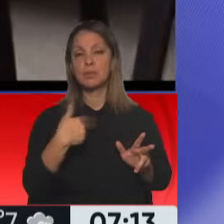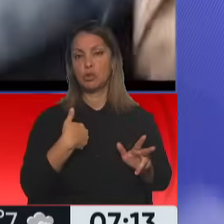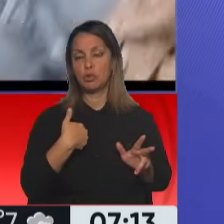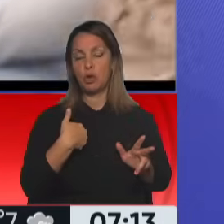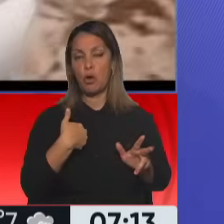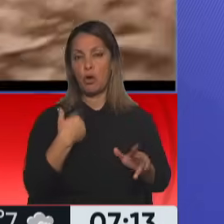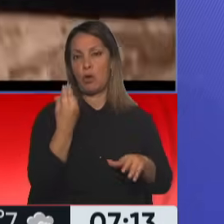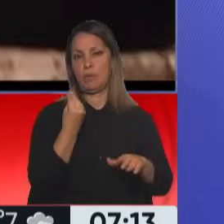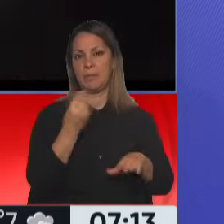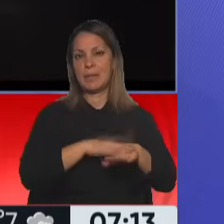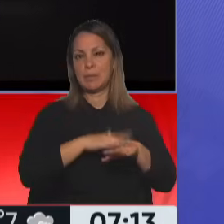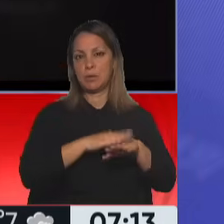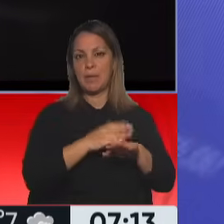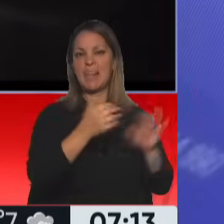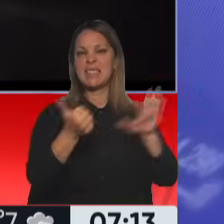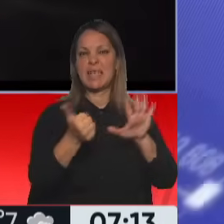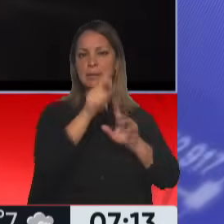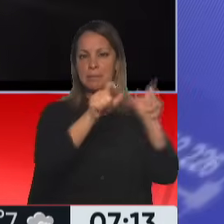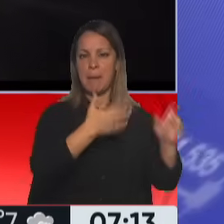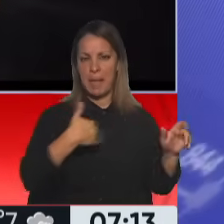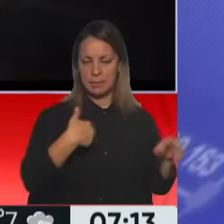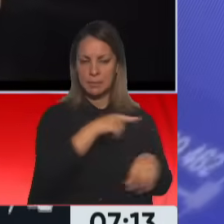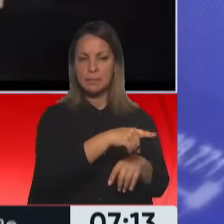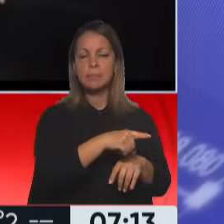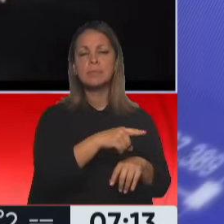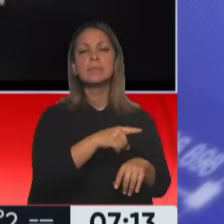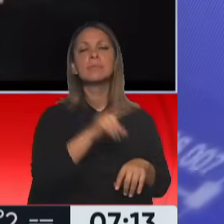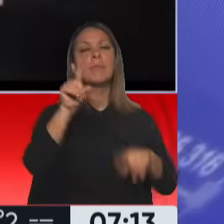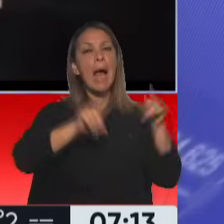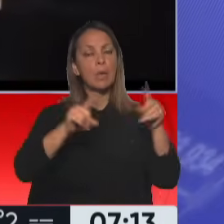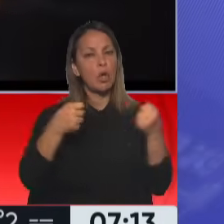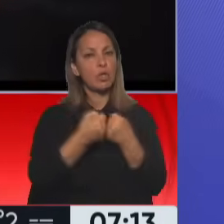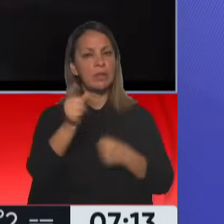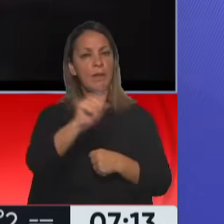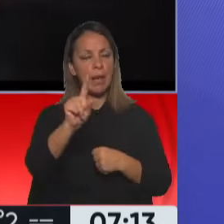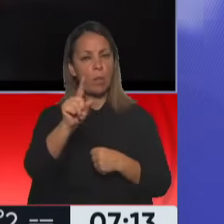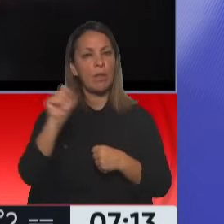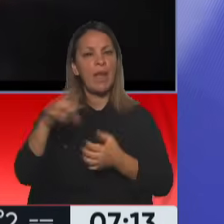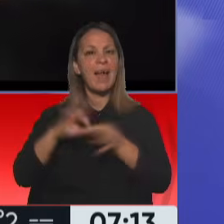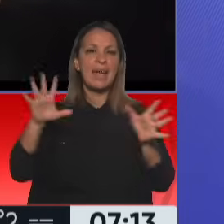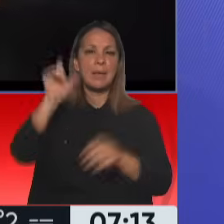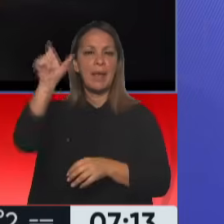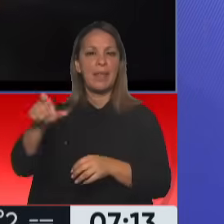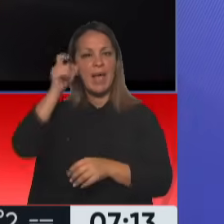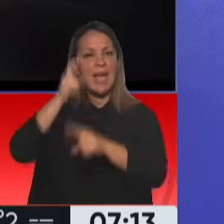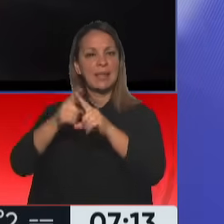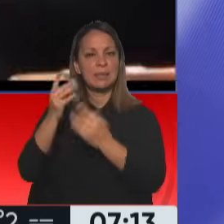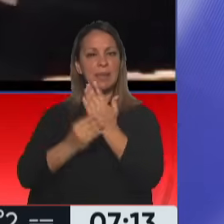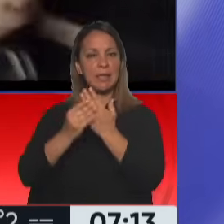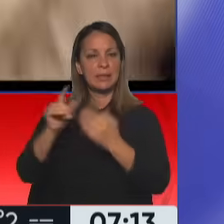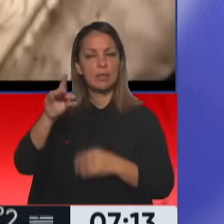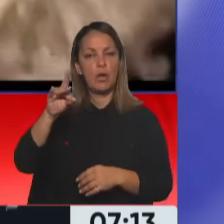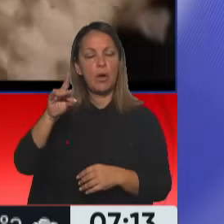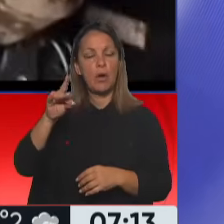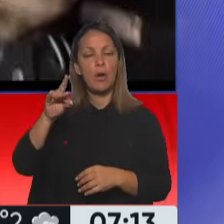así que algunas no coincidían, en todas, en general, con respecto a la absolución del exministro Diego Cardoso y con respecto a las